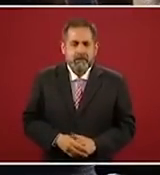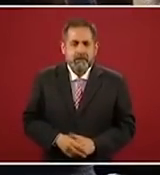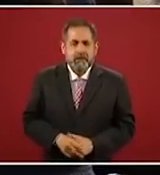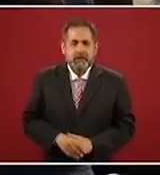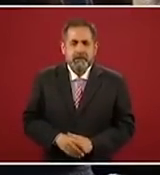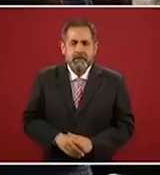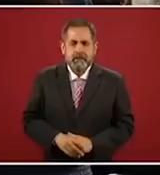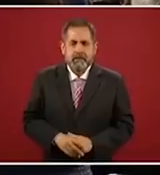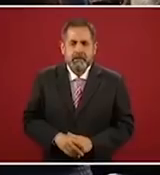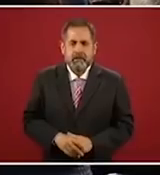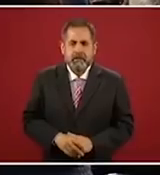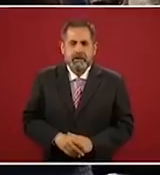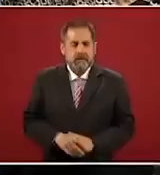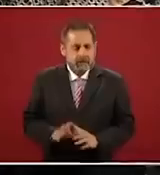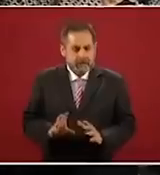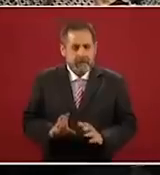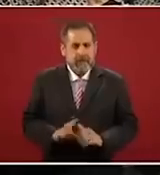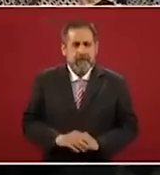Ahora,